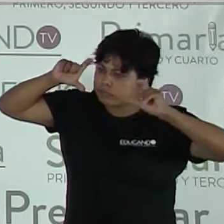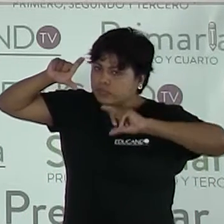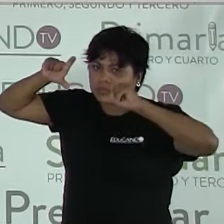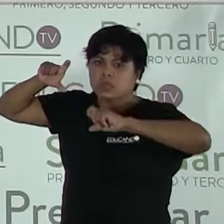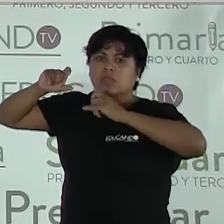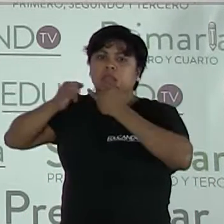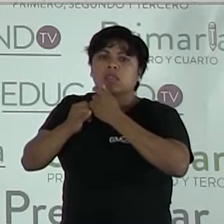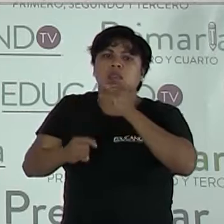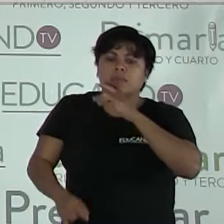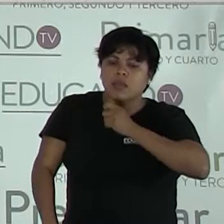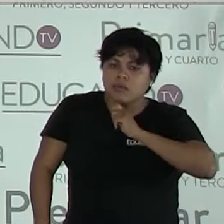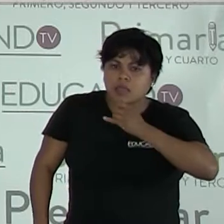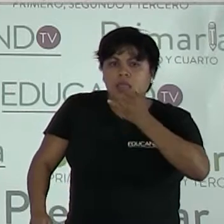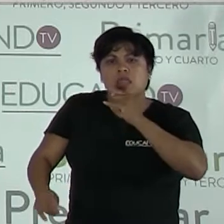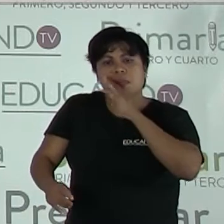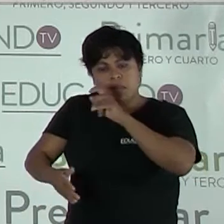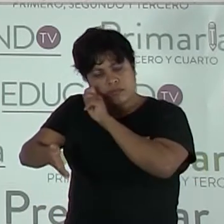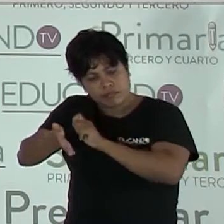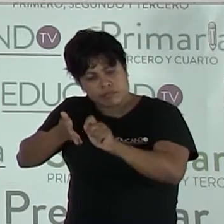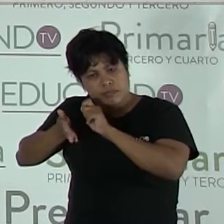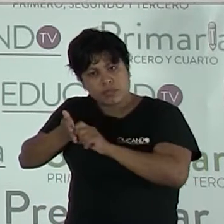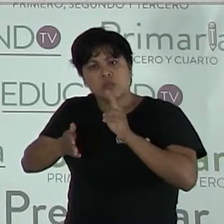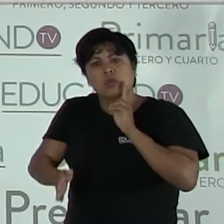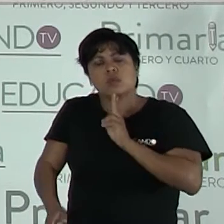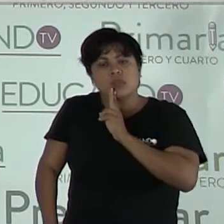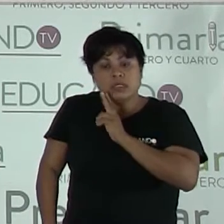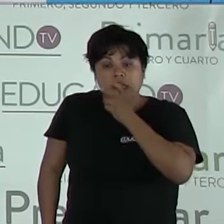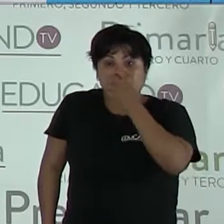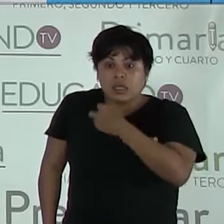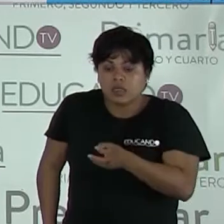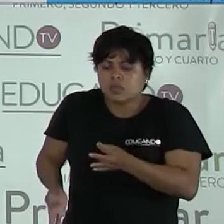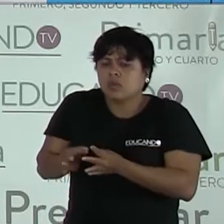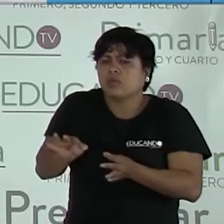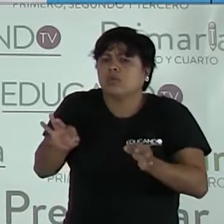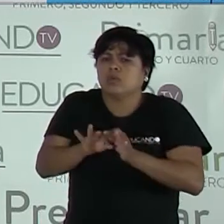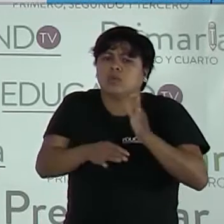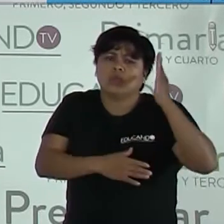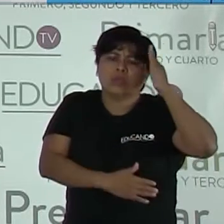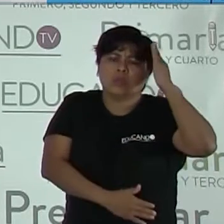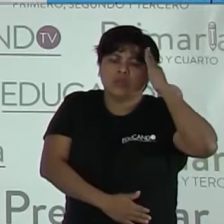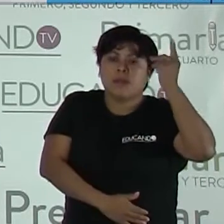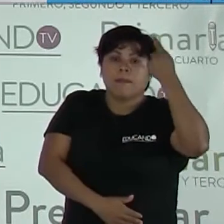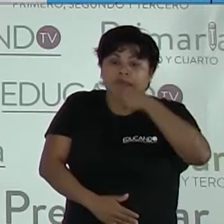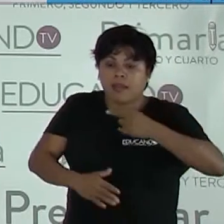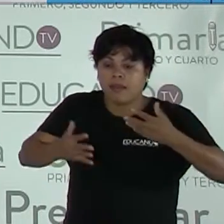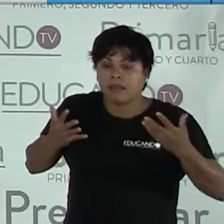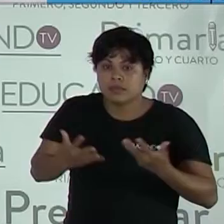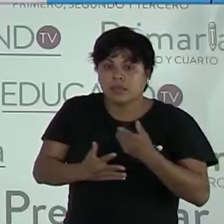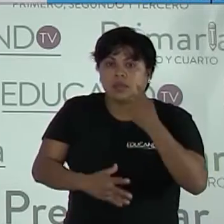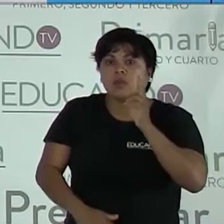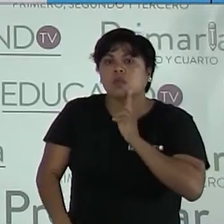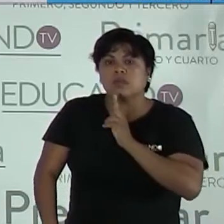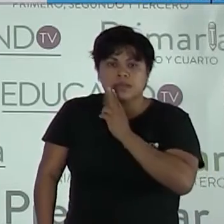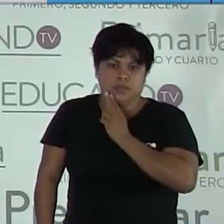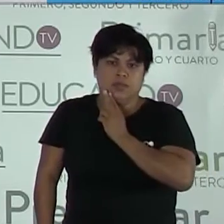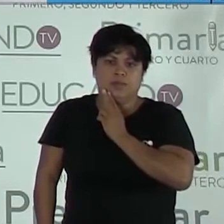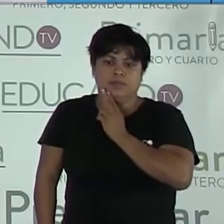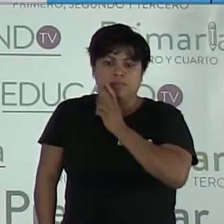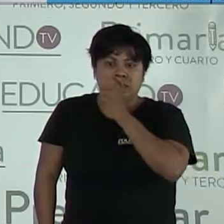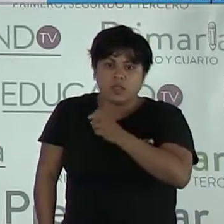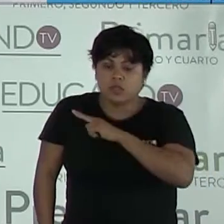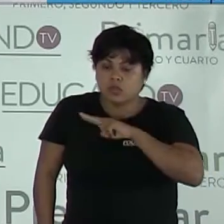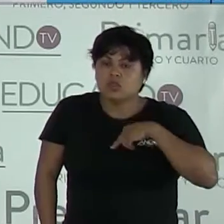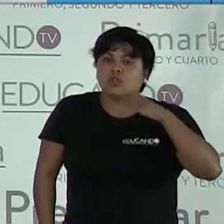fotografías como los que redactan las noticias, son parte fundamental para crear las noticias. Vamos